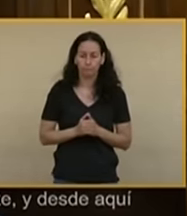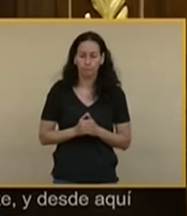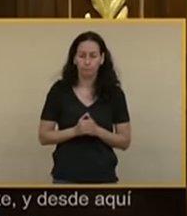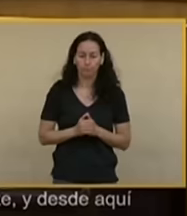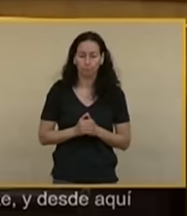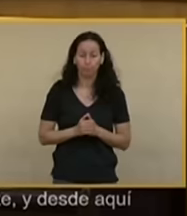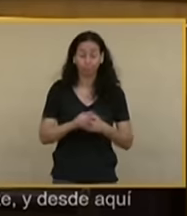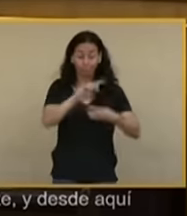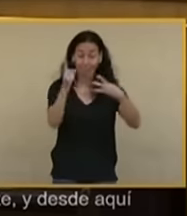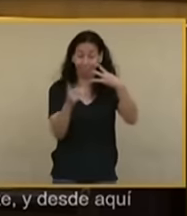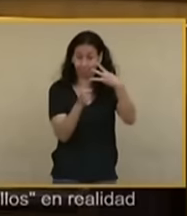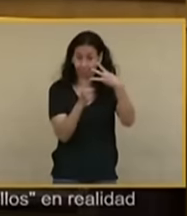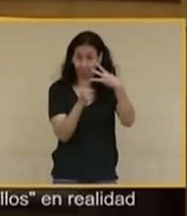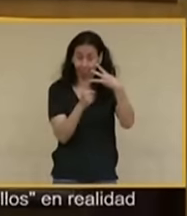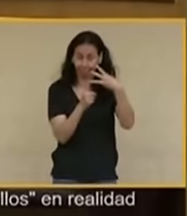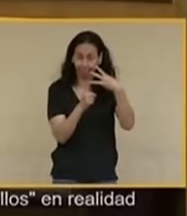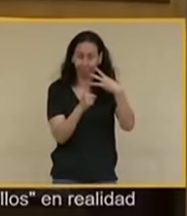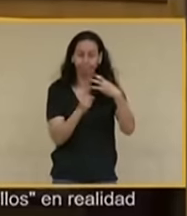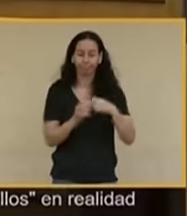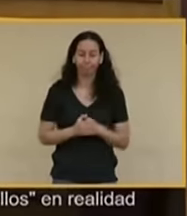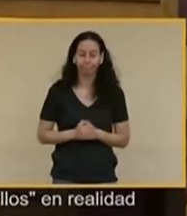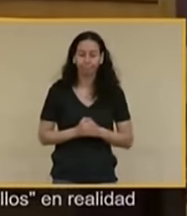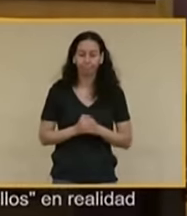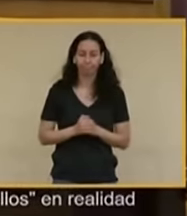Y el tercer comentario.